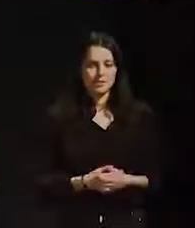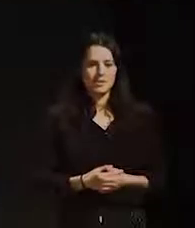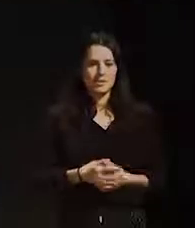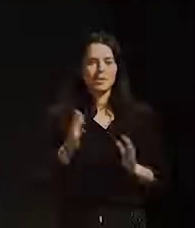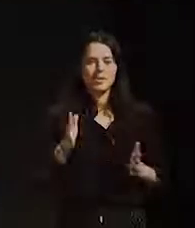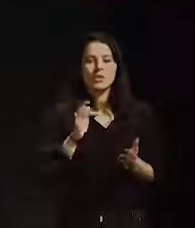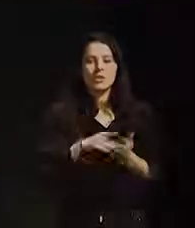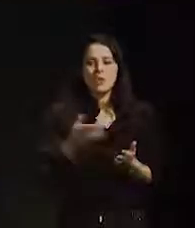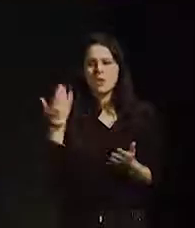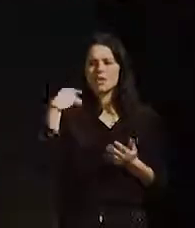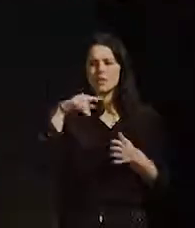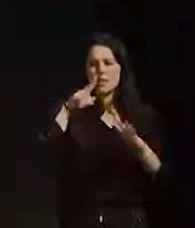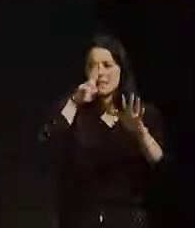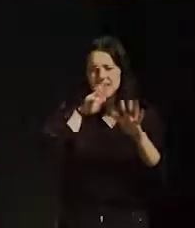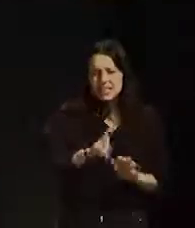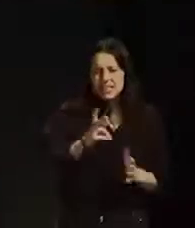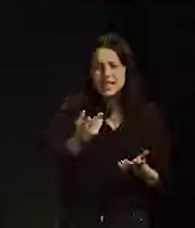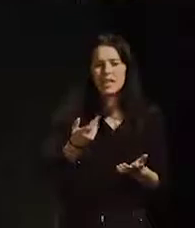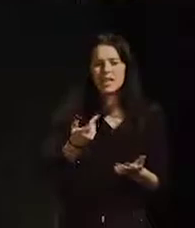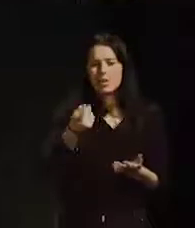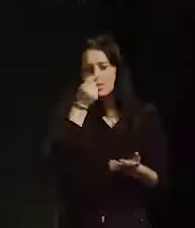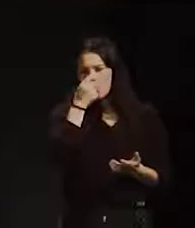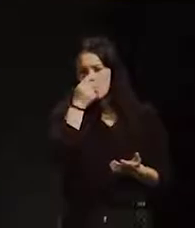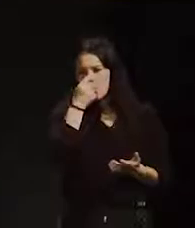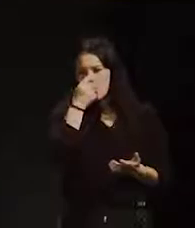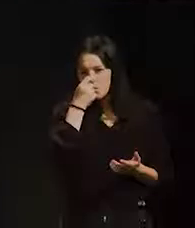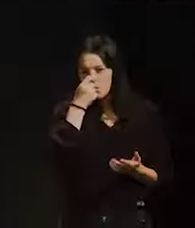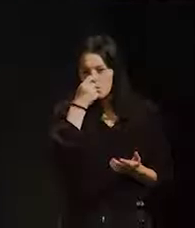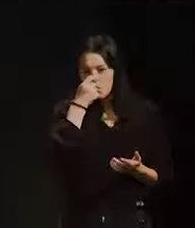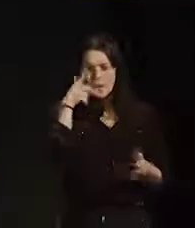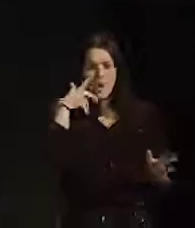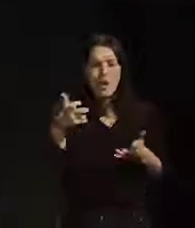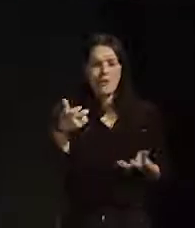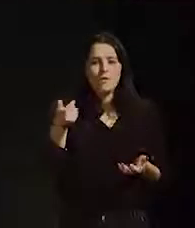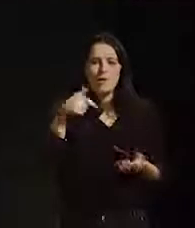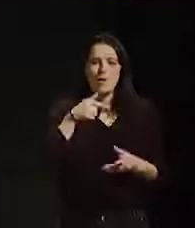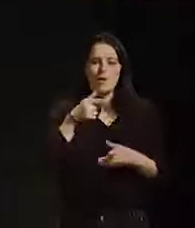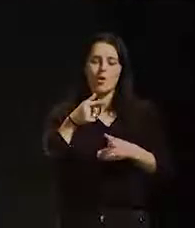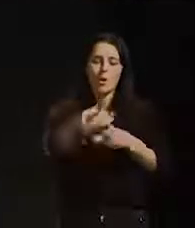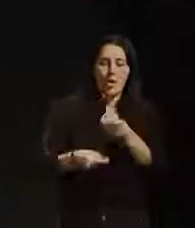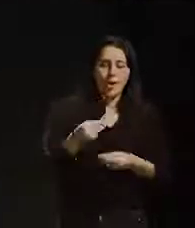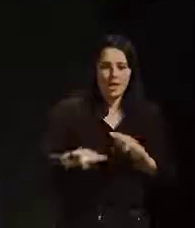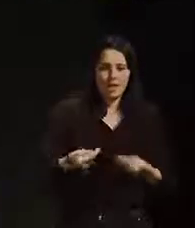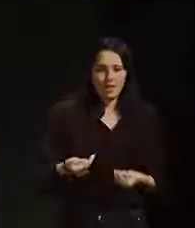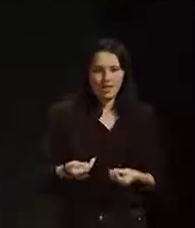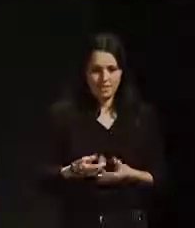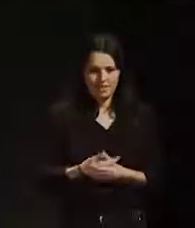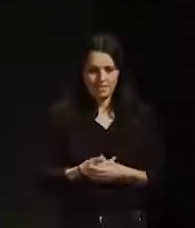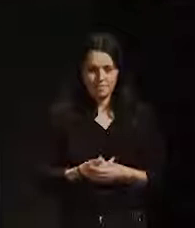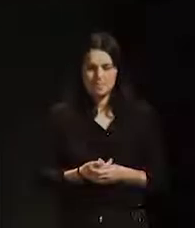trata un poco la obra que vamos a hacer. Omar, que es